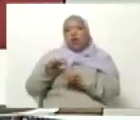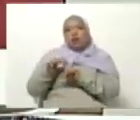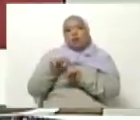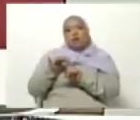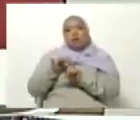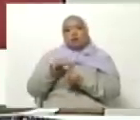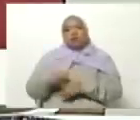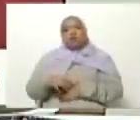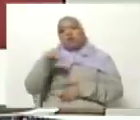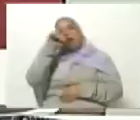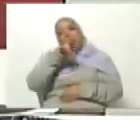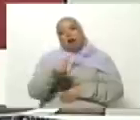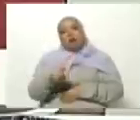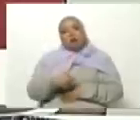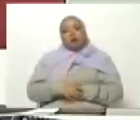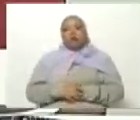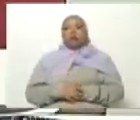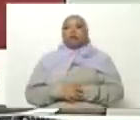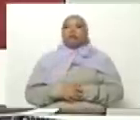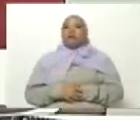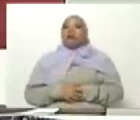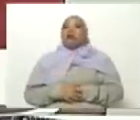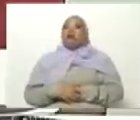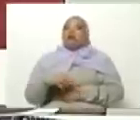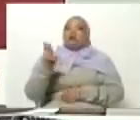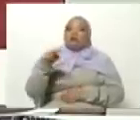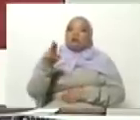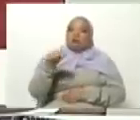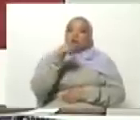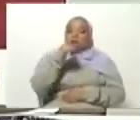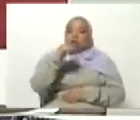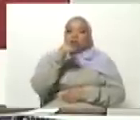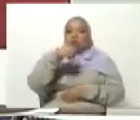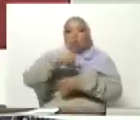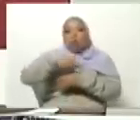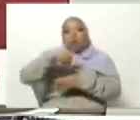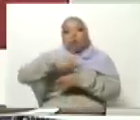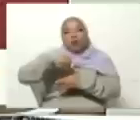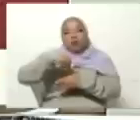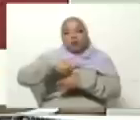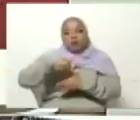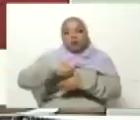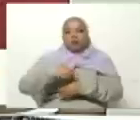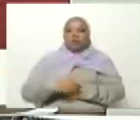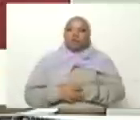Desde hace muchísimo tiempo están aquí, más nunca vamos a volver al método de votación por, ¿cómo se llama esto?